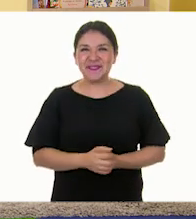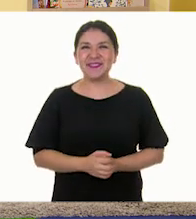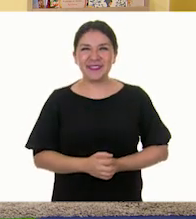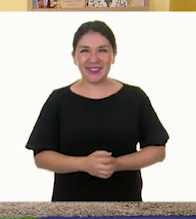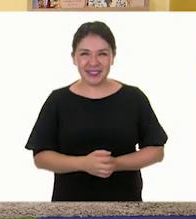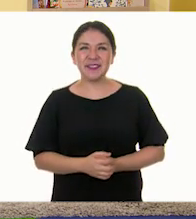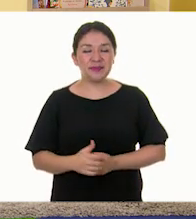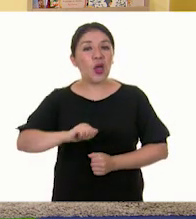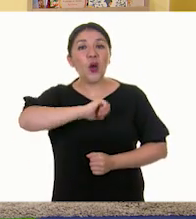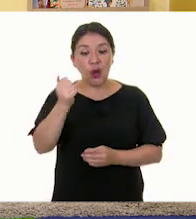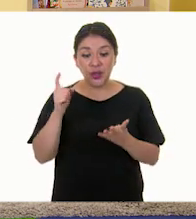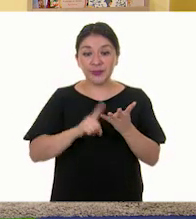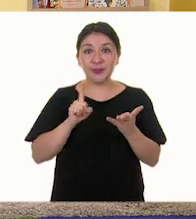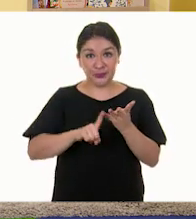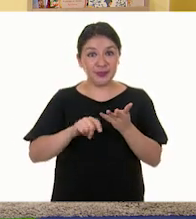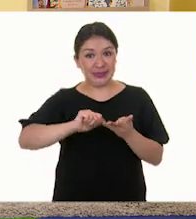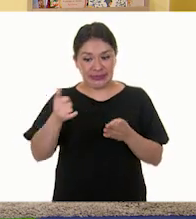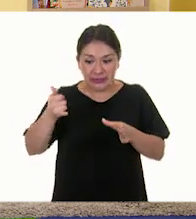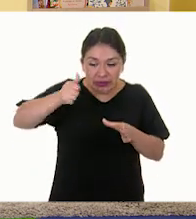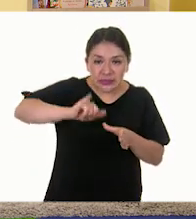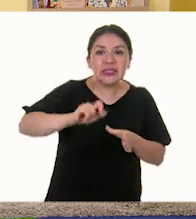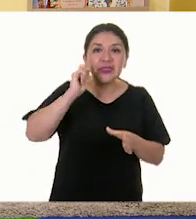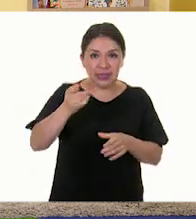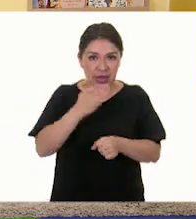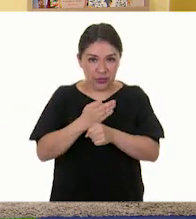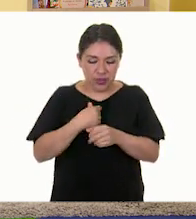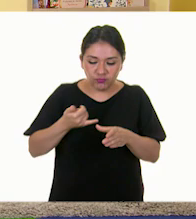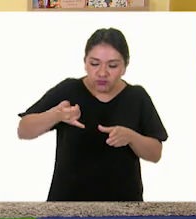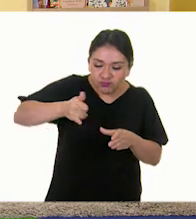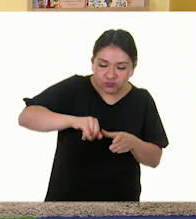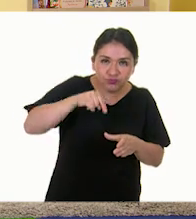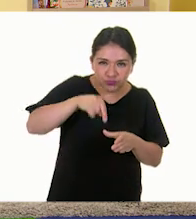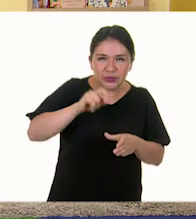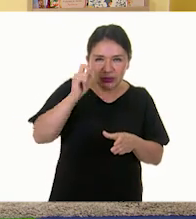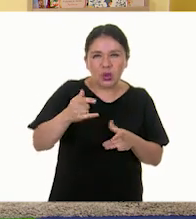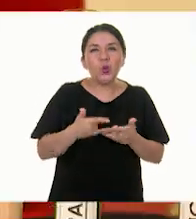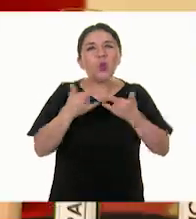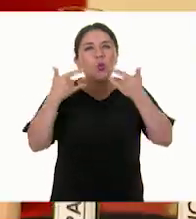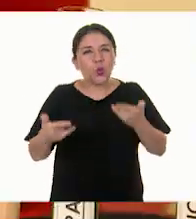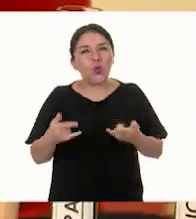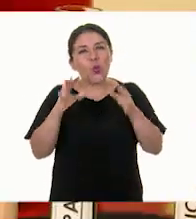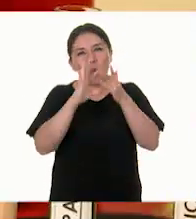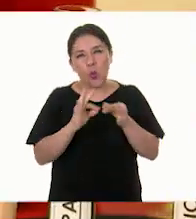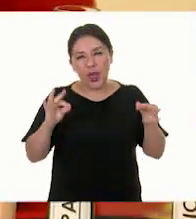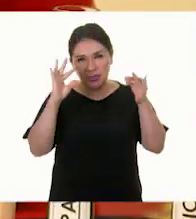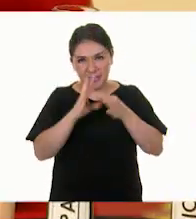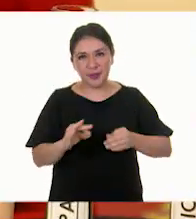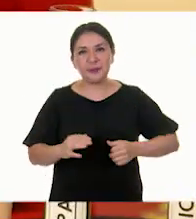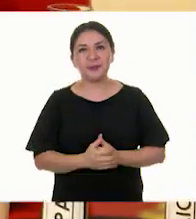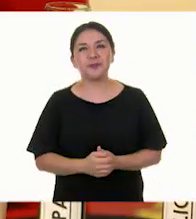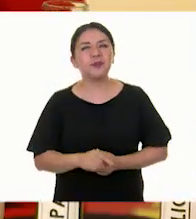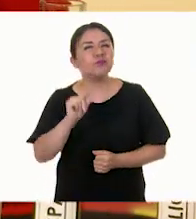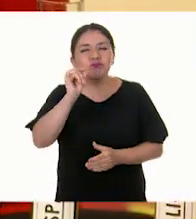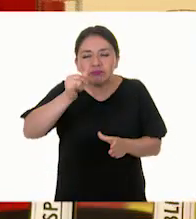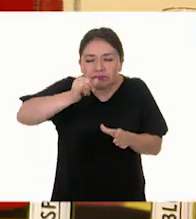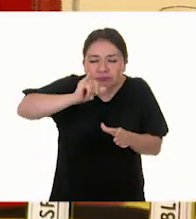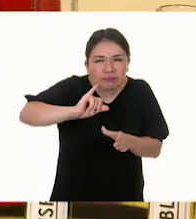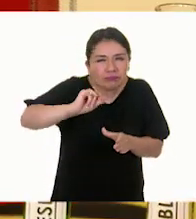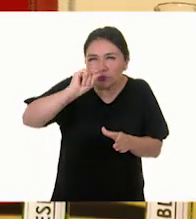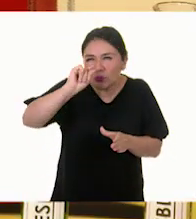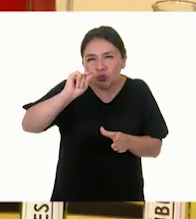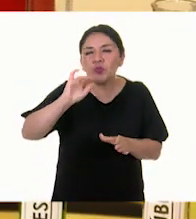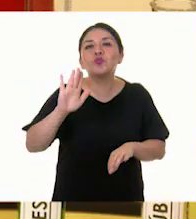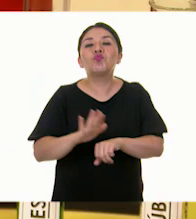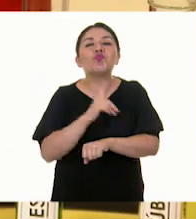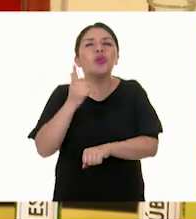Antes de ver cuál es el siguiente ingrediente, vamos a poner un poquito de cuento. Solo vamos a ponerle un